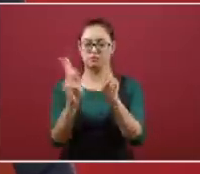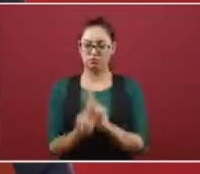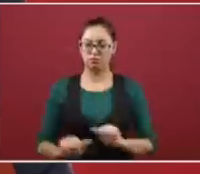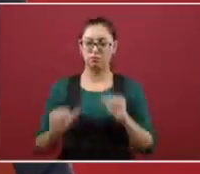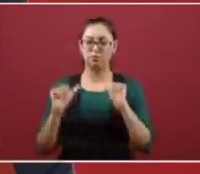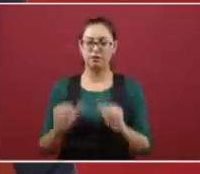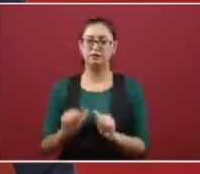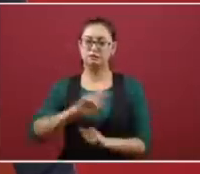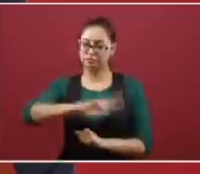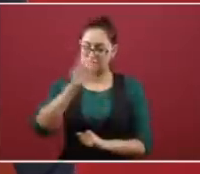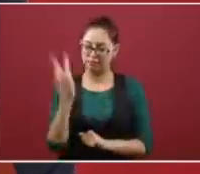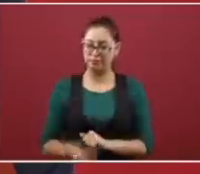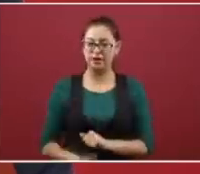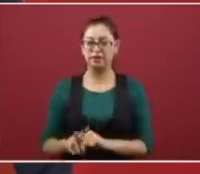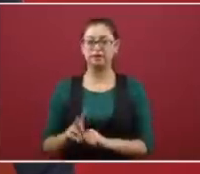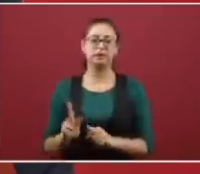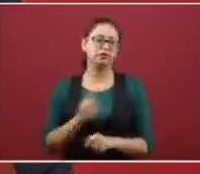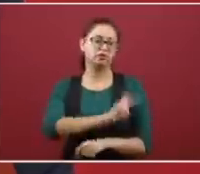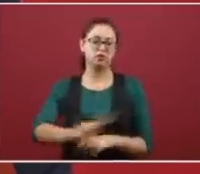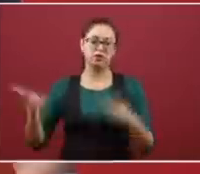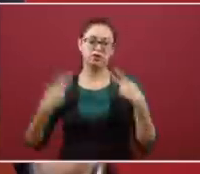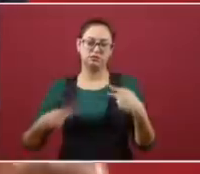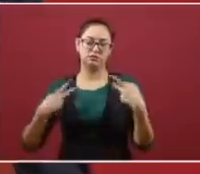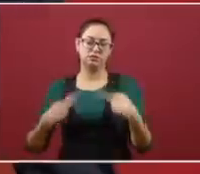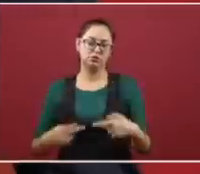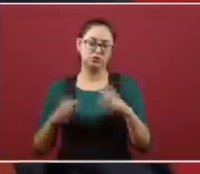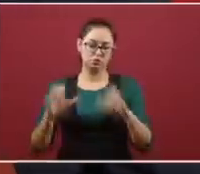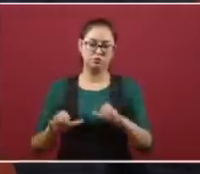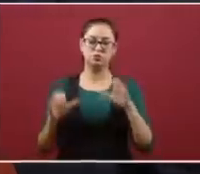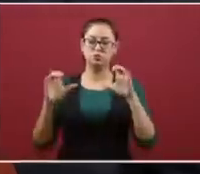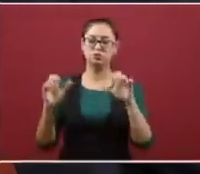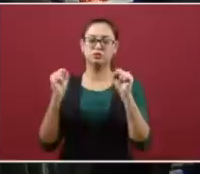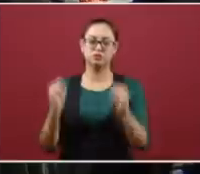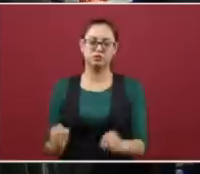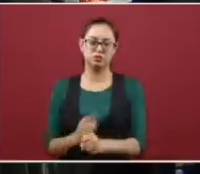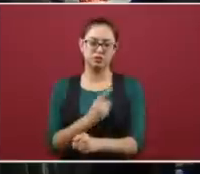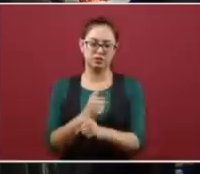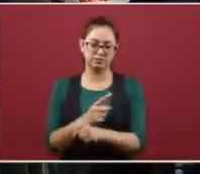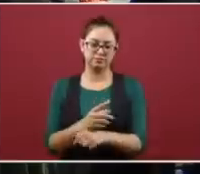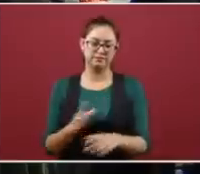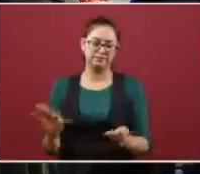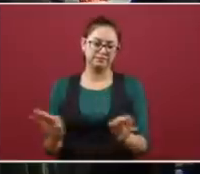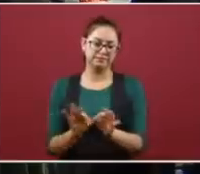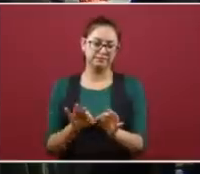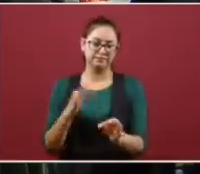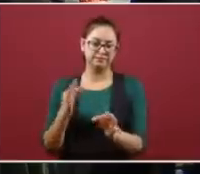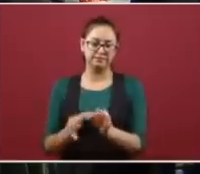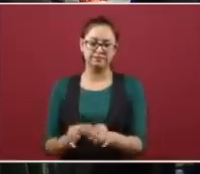seguridad de todos por mi parte sería todo señor presidente